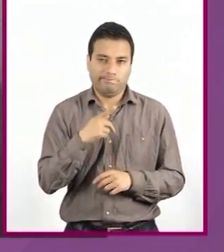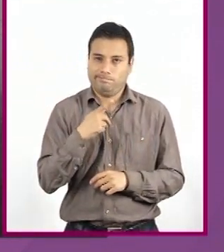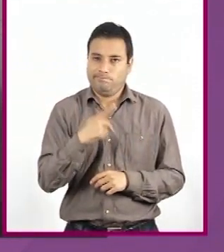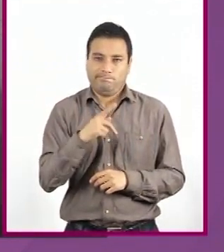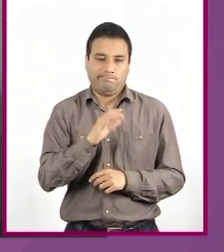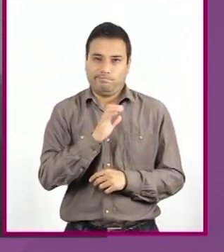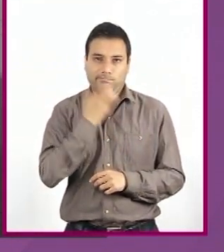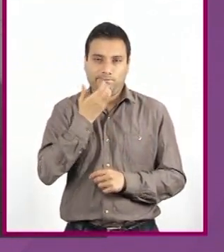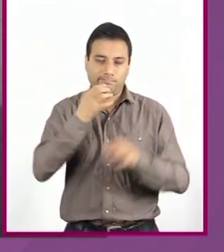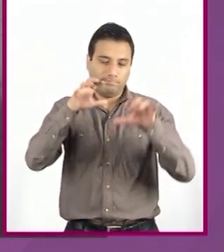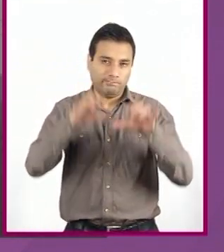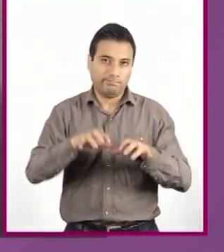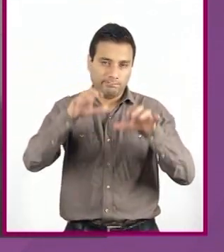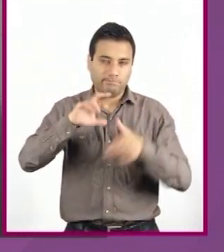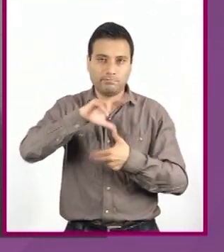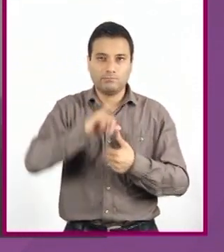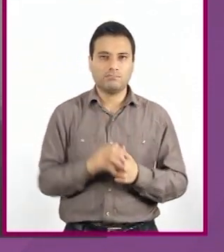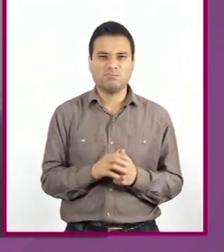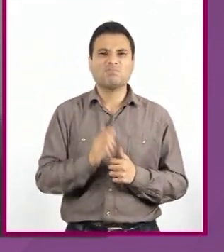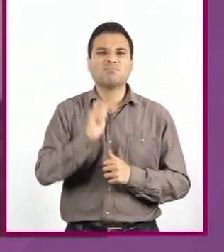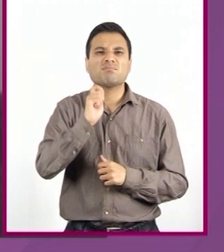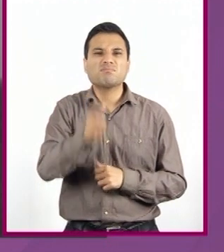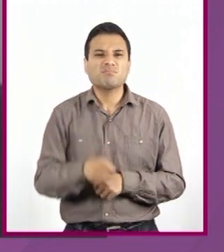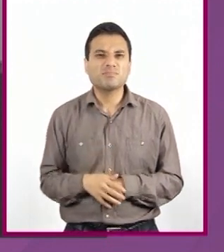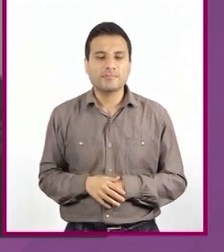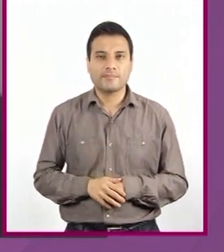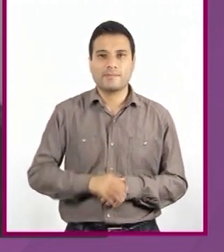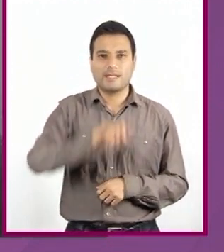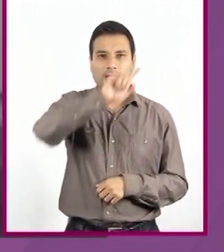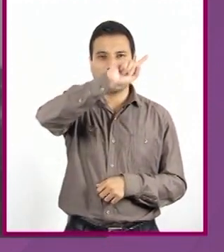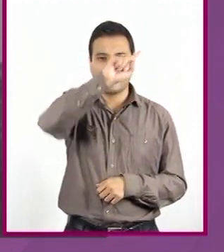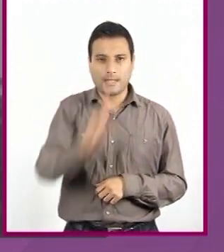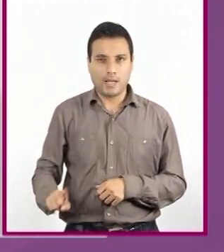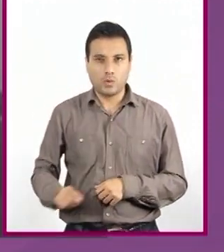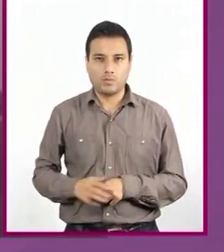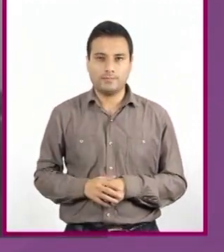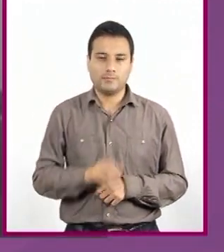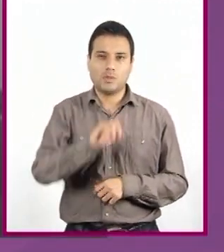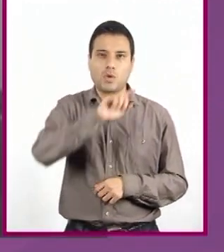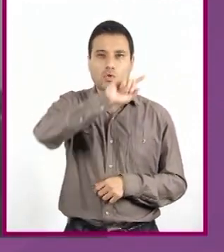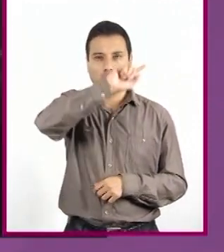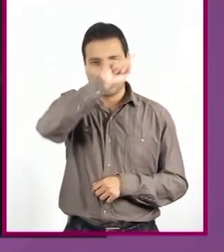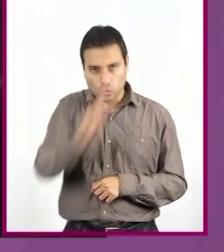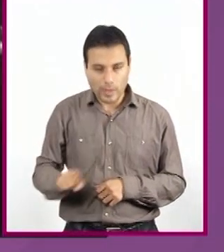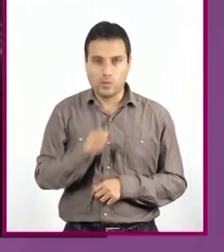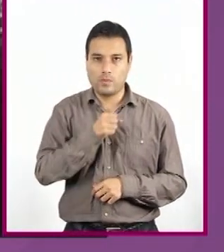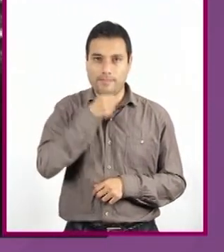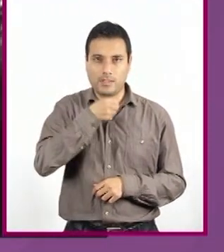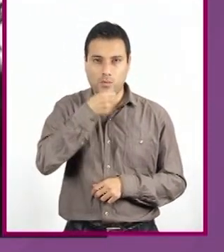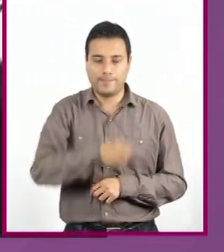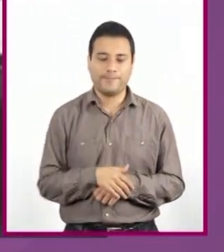climáticas. Su traducción es rayo o trueno viejo.